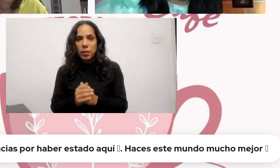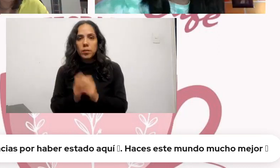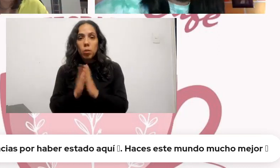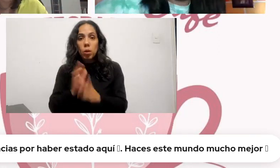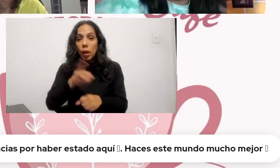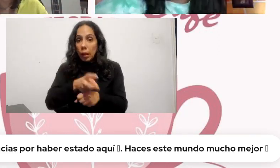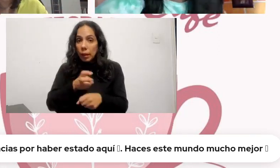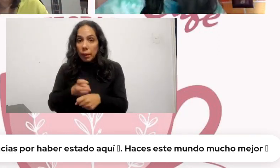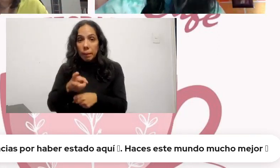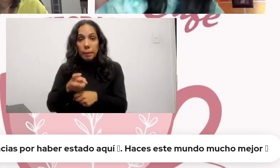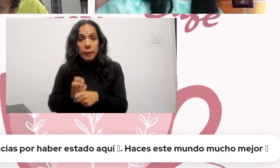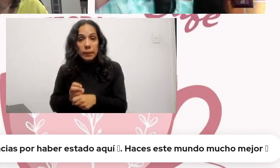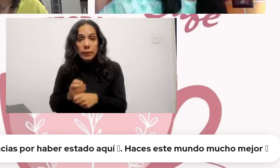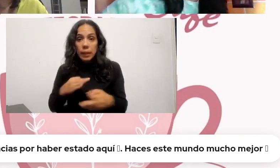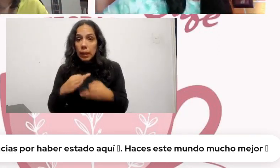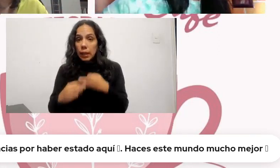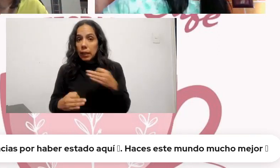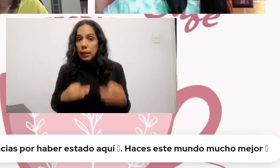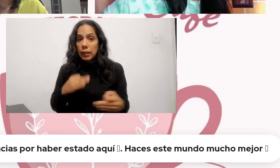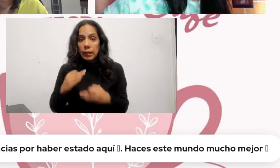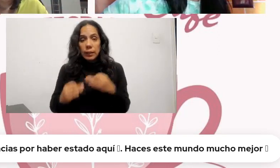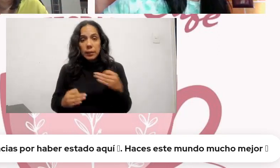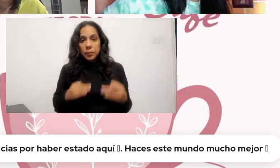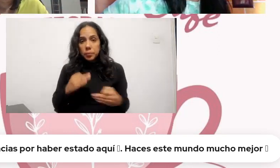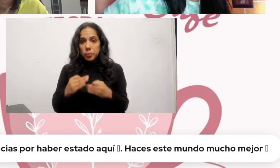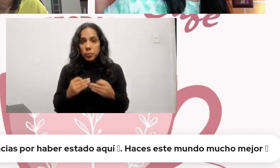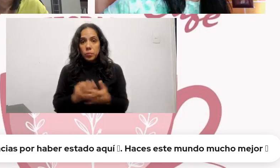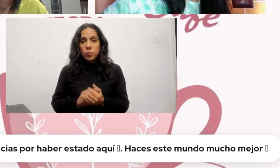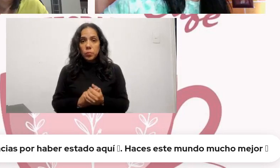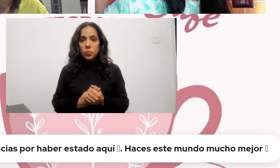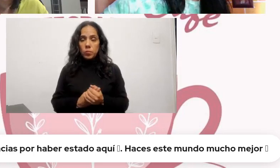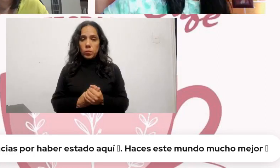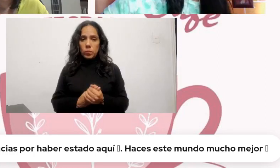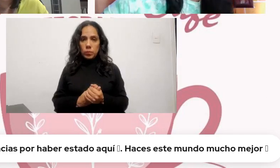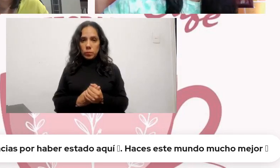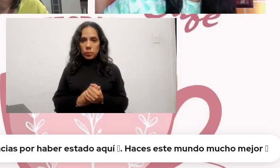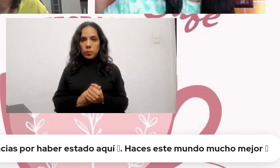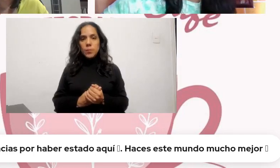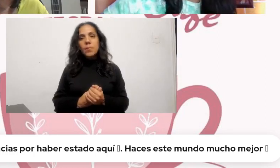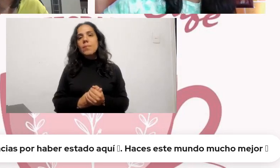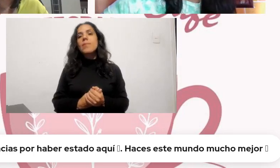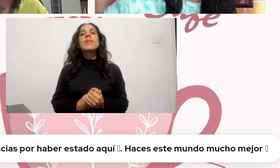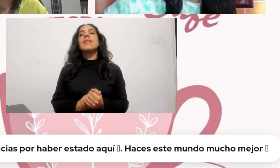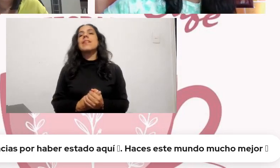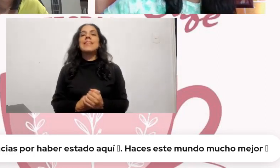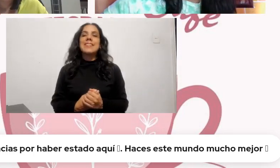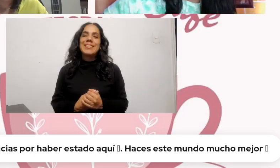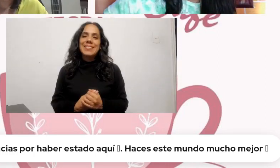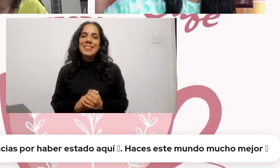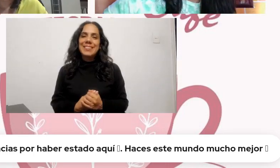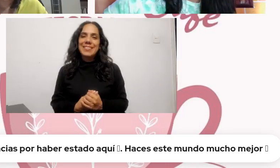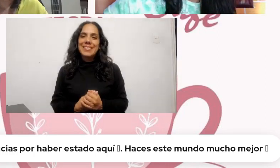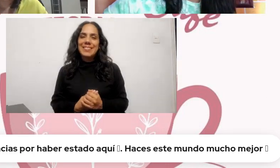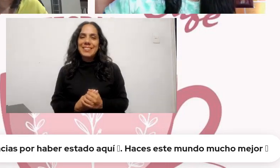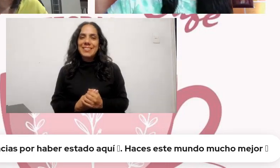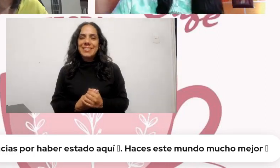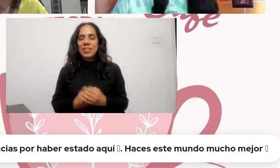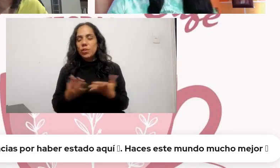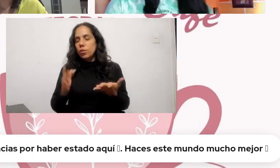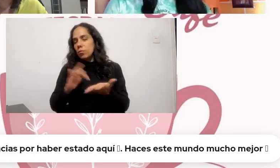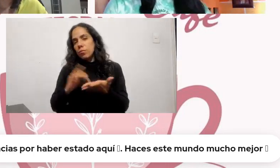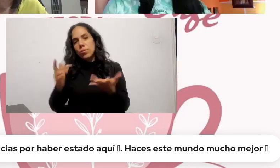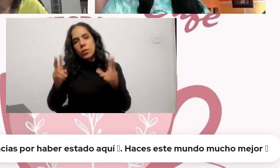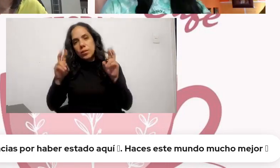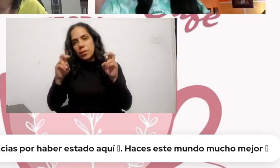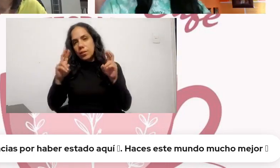de dejar, pues bueno, comentarte todos los buenos mensajes, los buenos deseos y el agradecimiento por el tema de hoy.